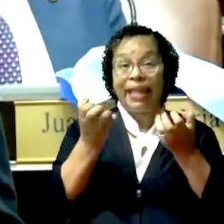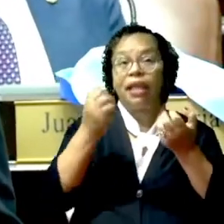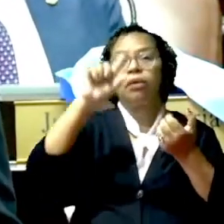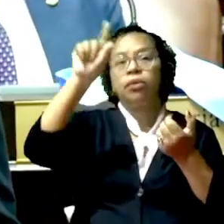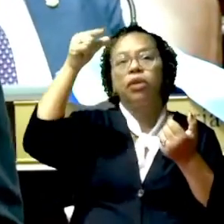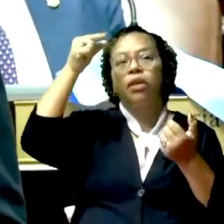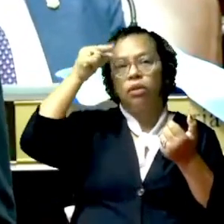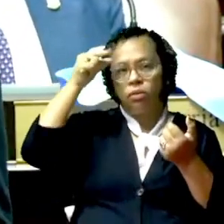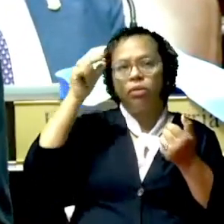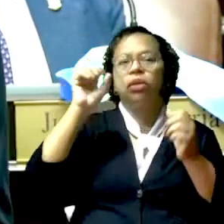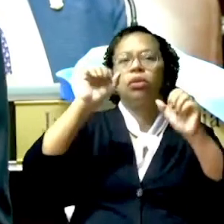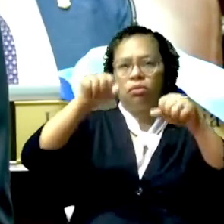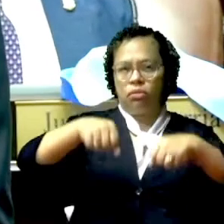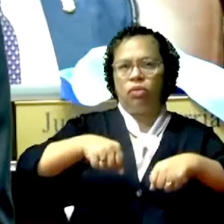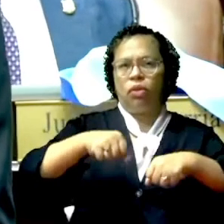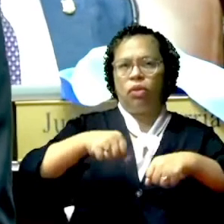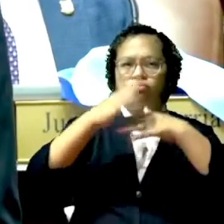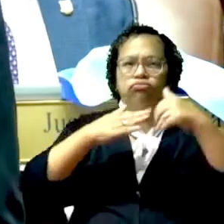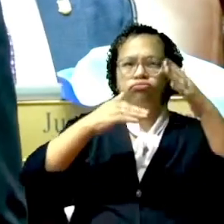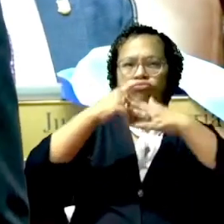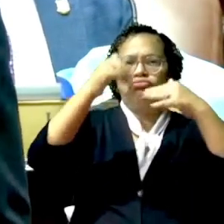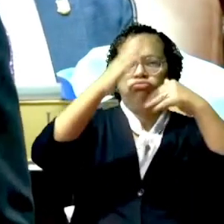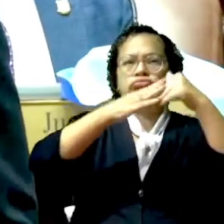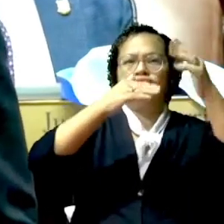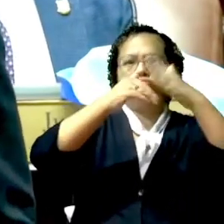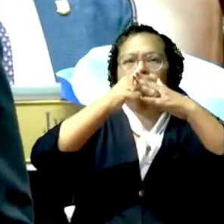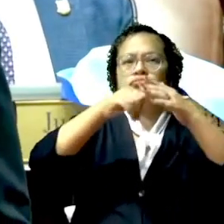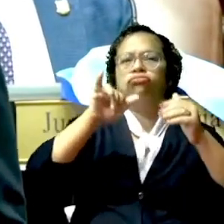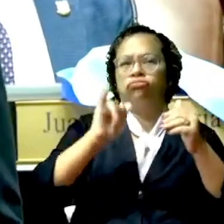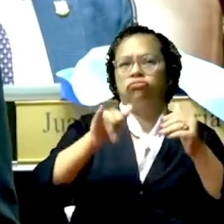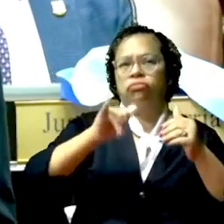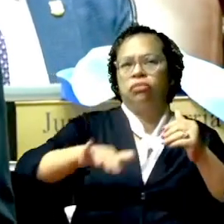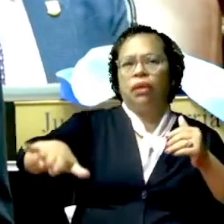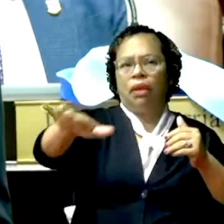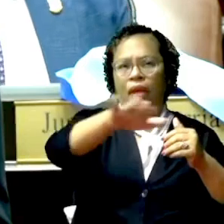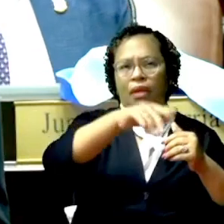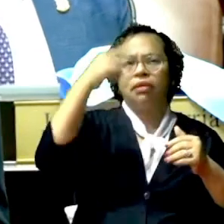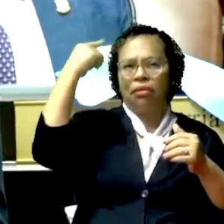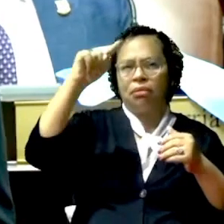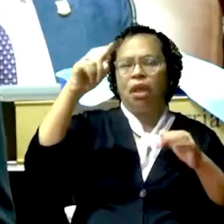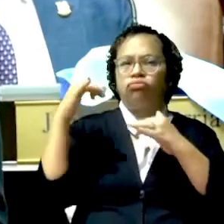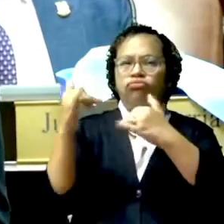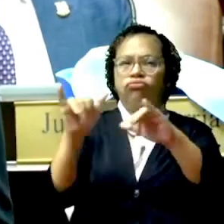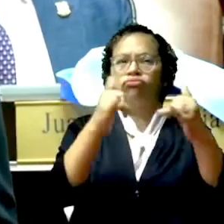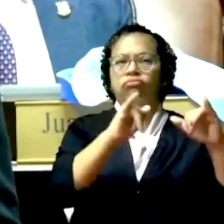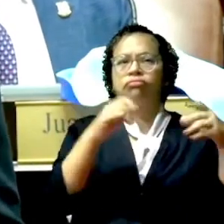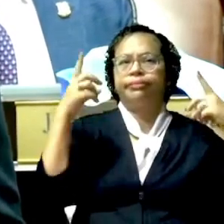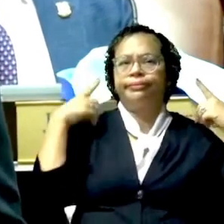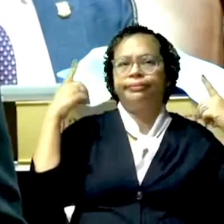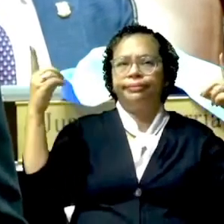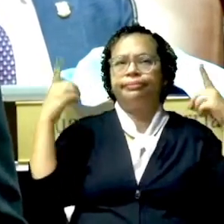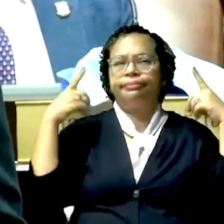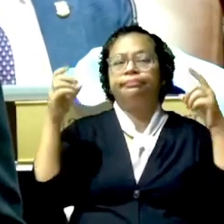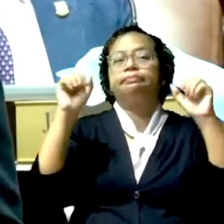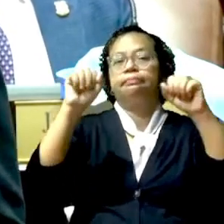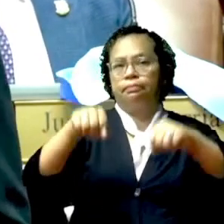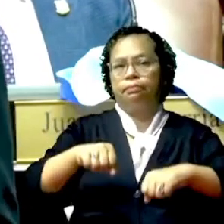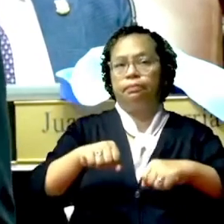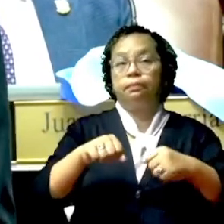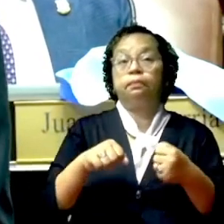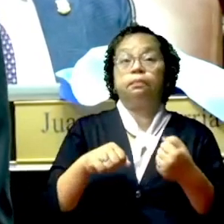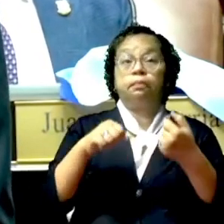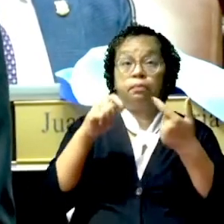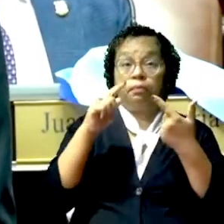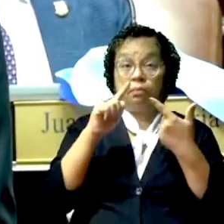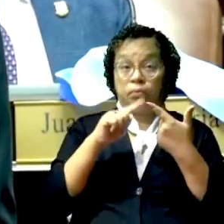construya una cancha de fútbol al municipio de Juan Herrera. Segundo tema, una cancha de